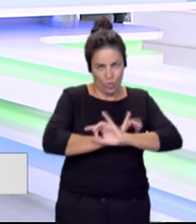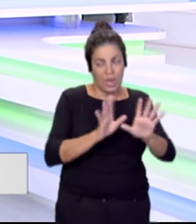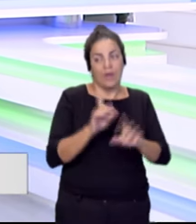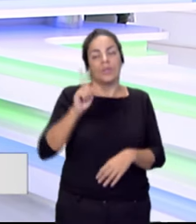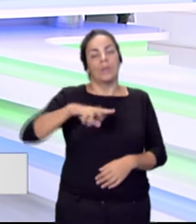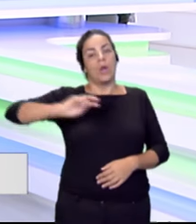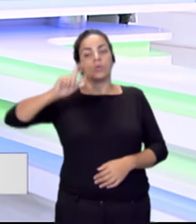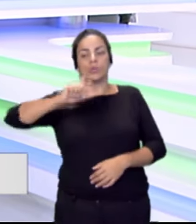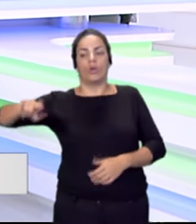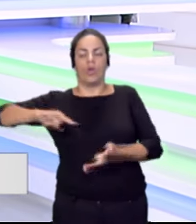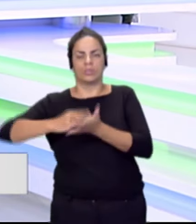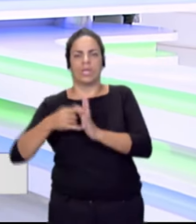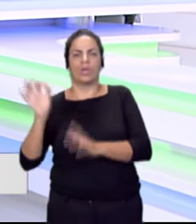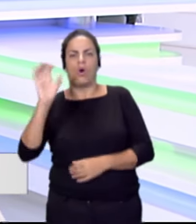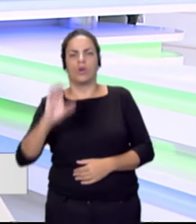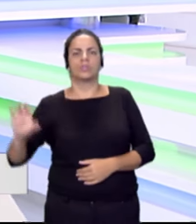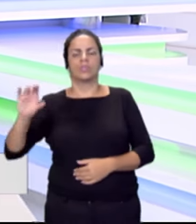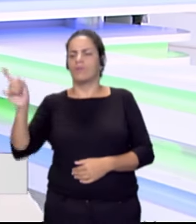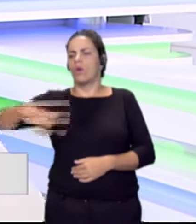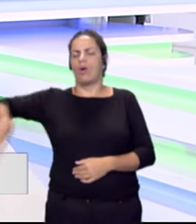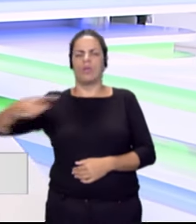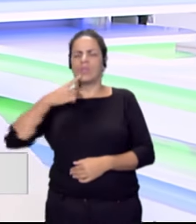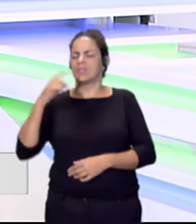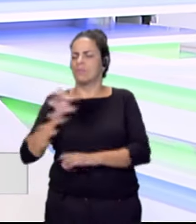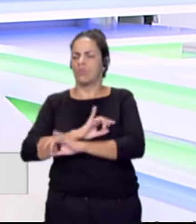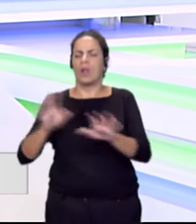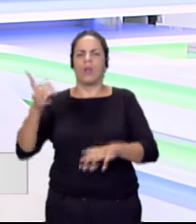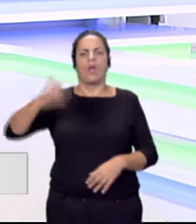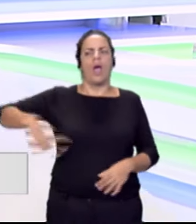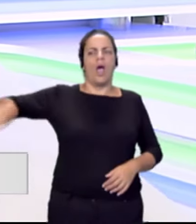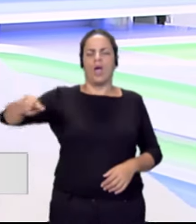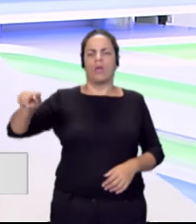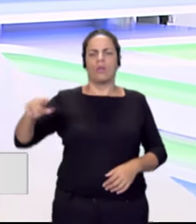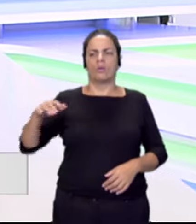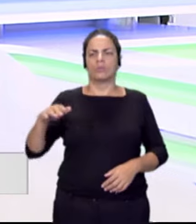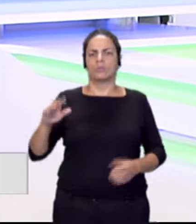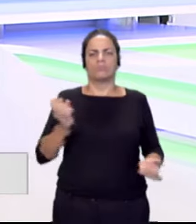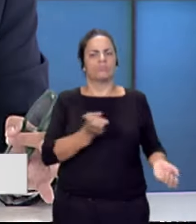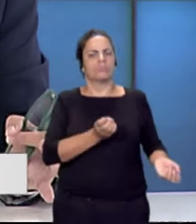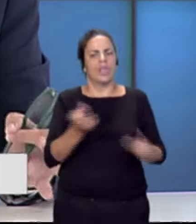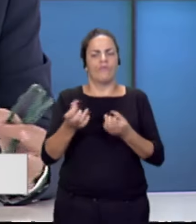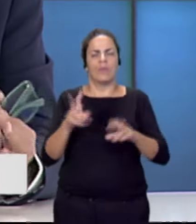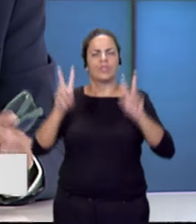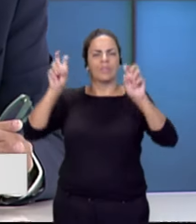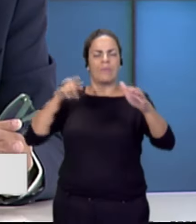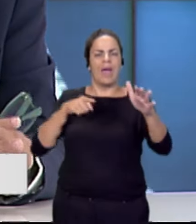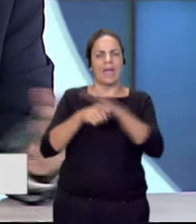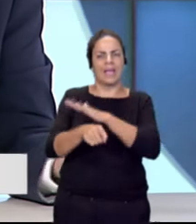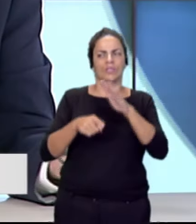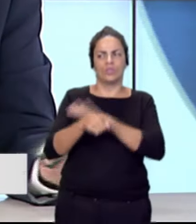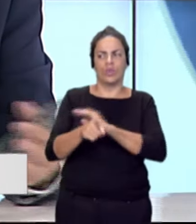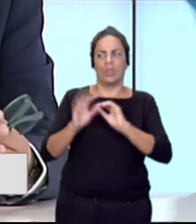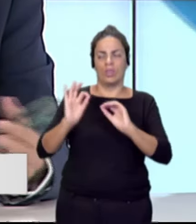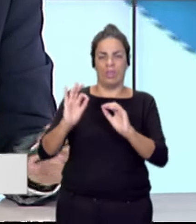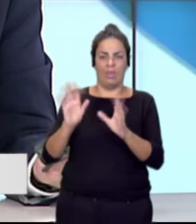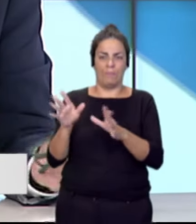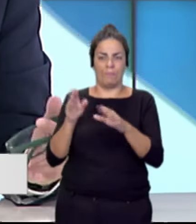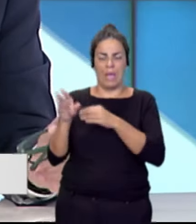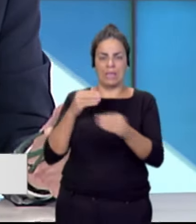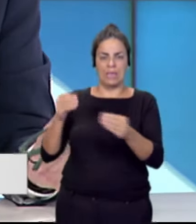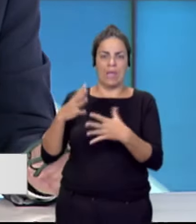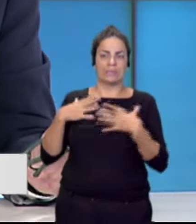han afirmado con toda rotundidad que a ellos nunca nadie les dio ninguna información sobre la gestión del suministro sanitario, y